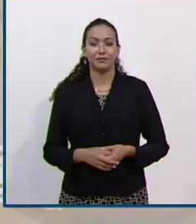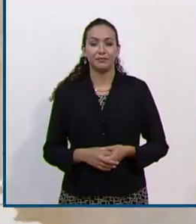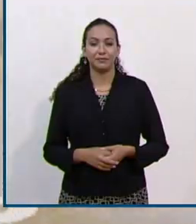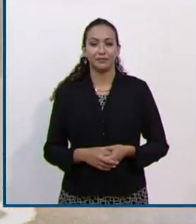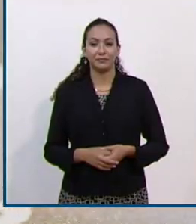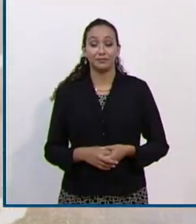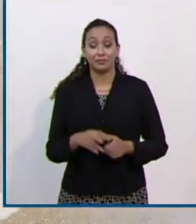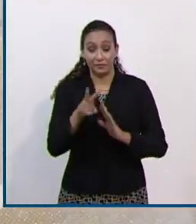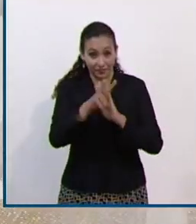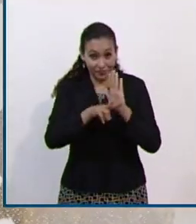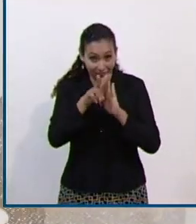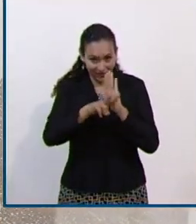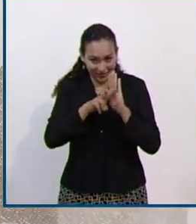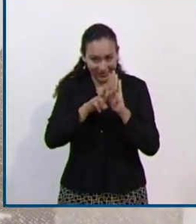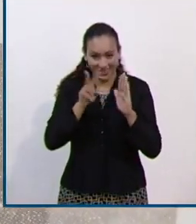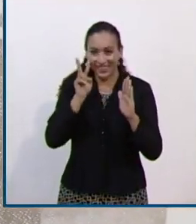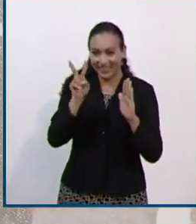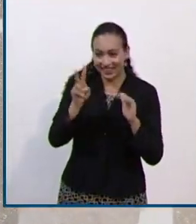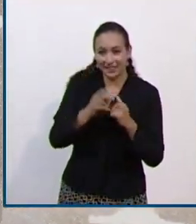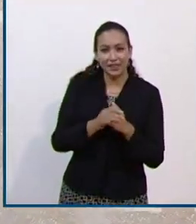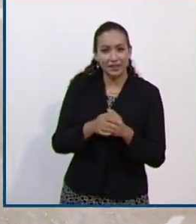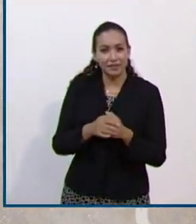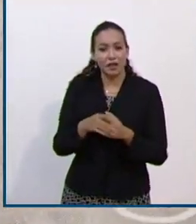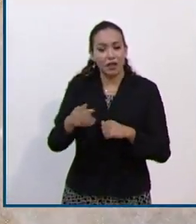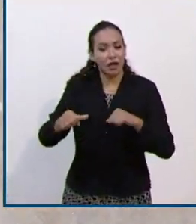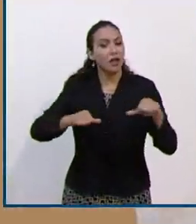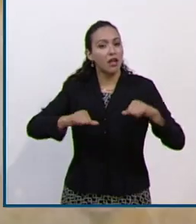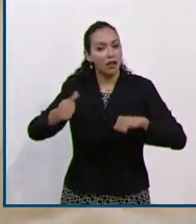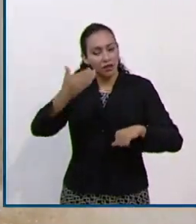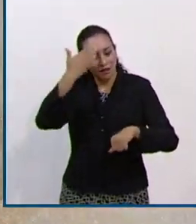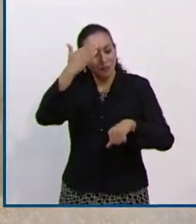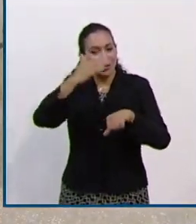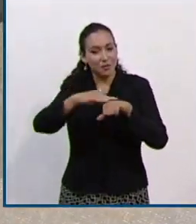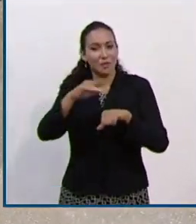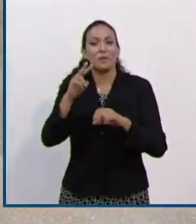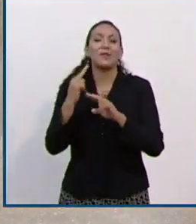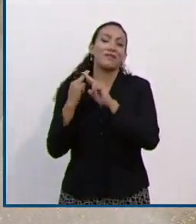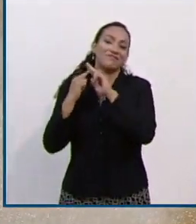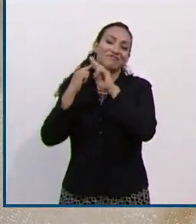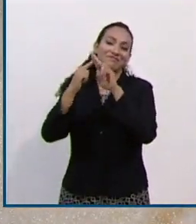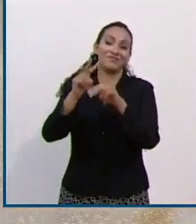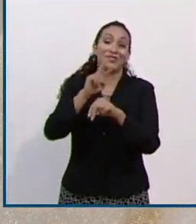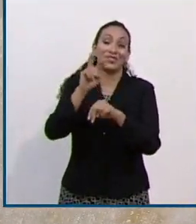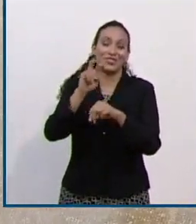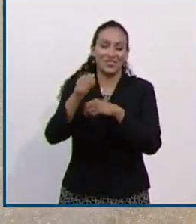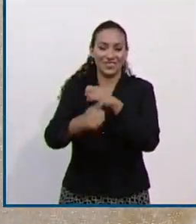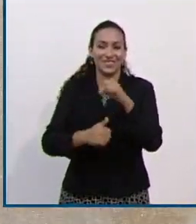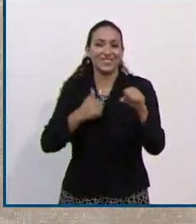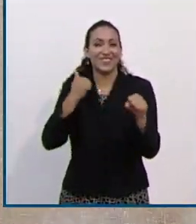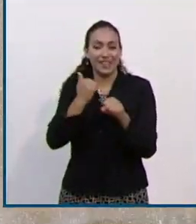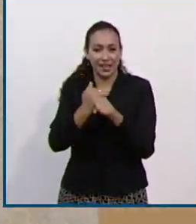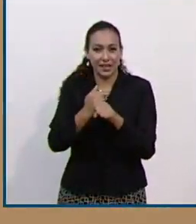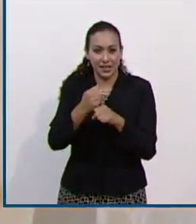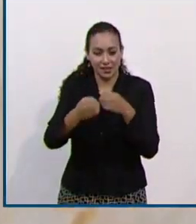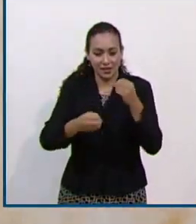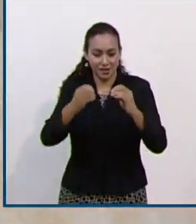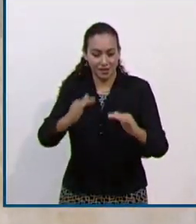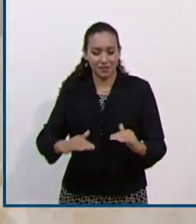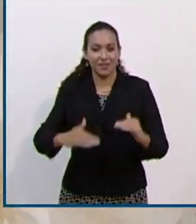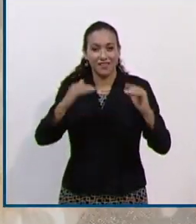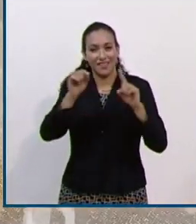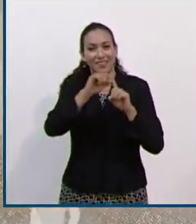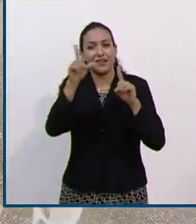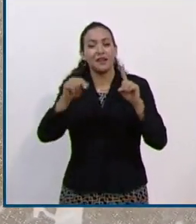La producción como el coloquio son parte de las actividades conmemorativas de los 200 años de la Suprema Corte con el objetivo de analizar la